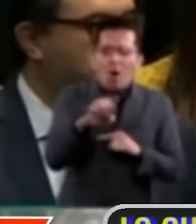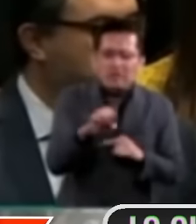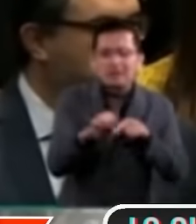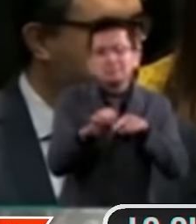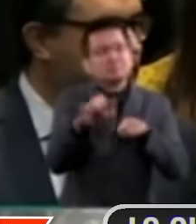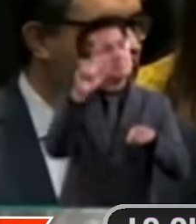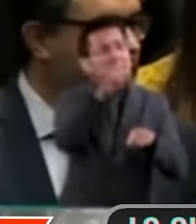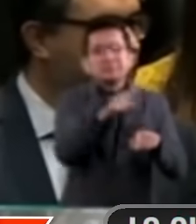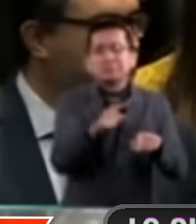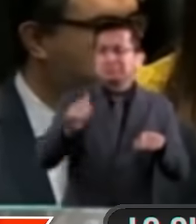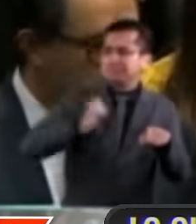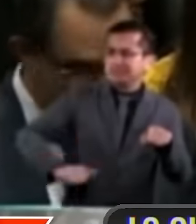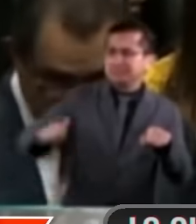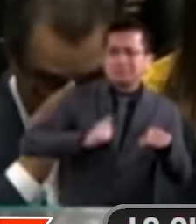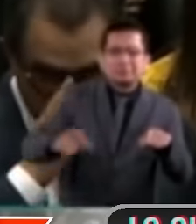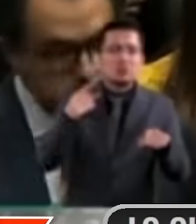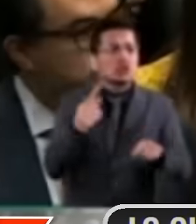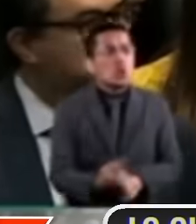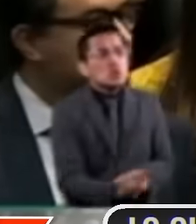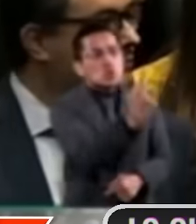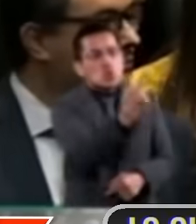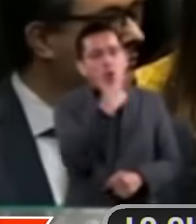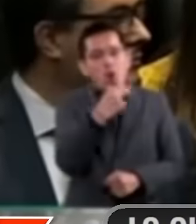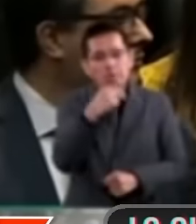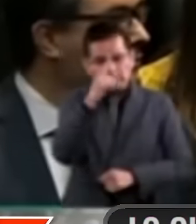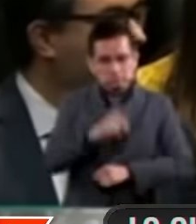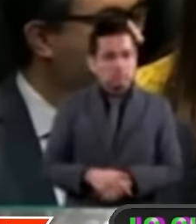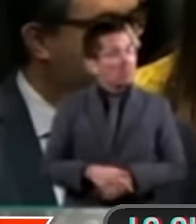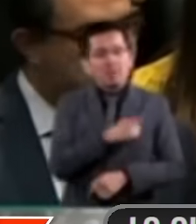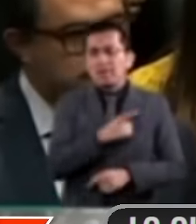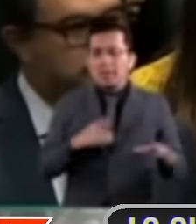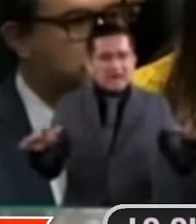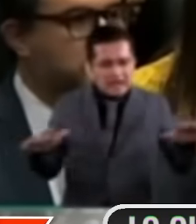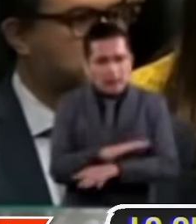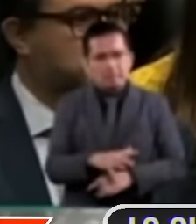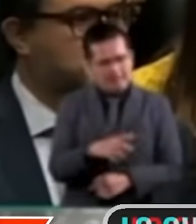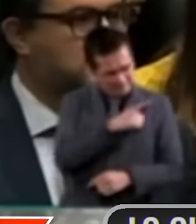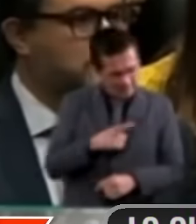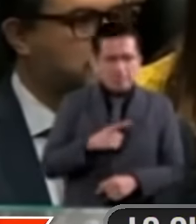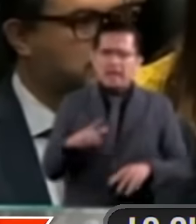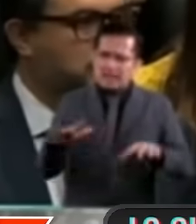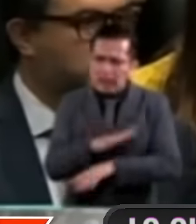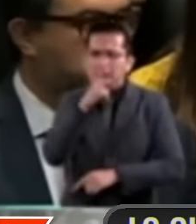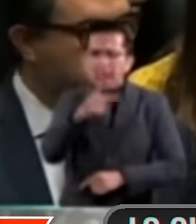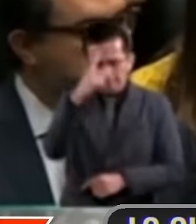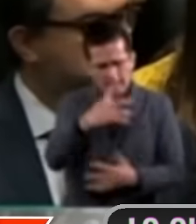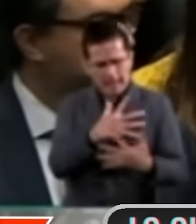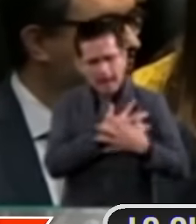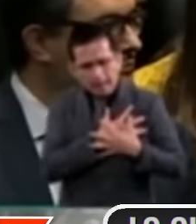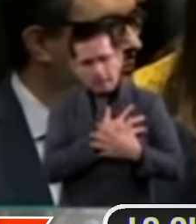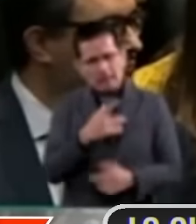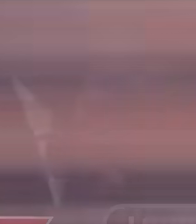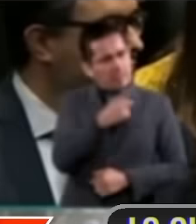viejo régimen, de un solo hombre. Amar debe ser el verbo de un nuevo gobierno